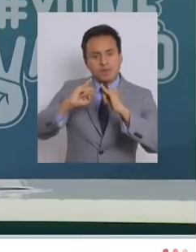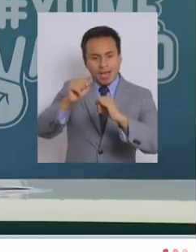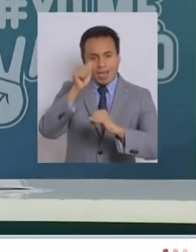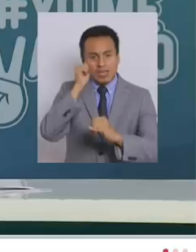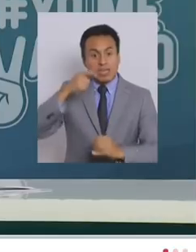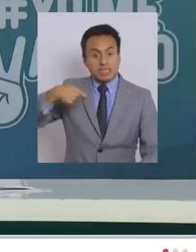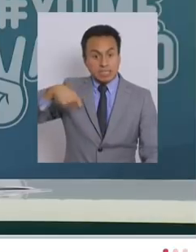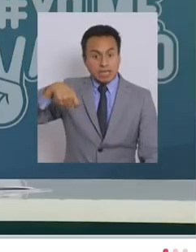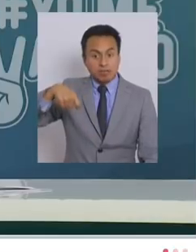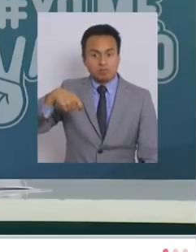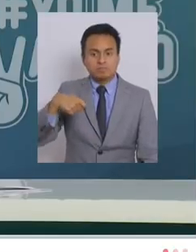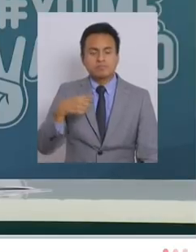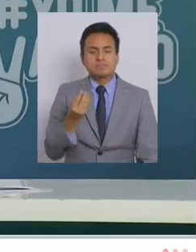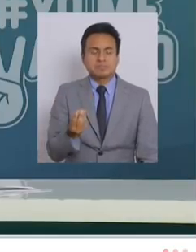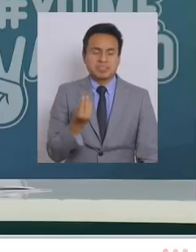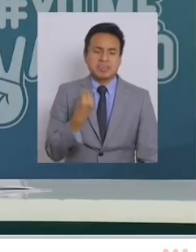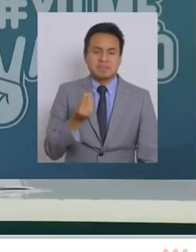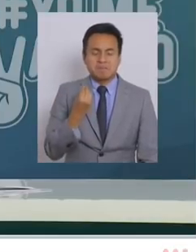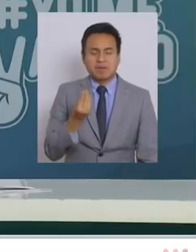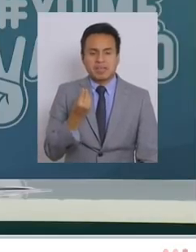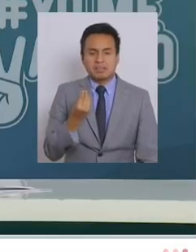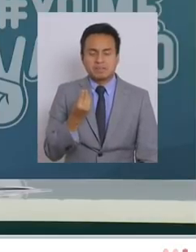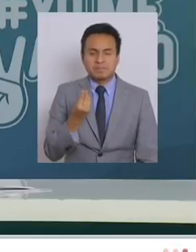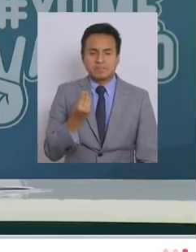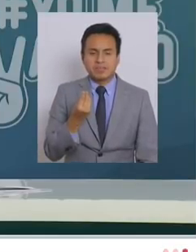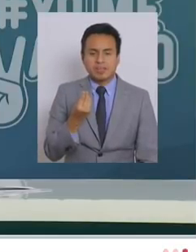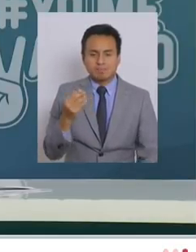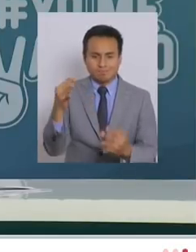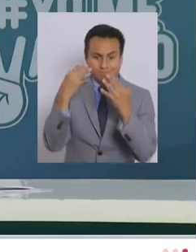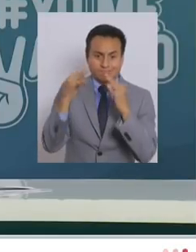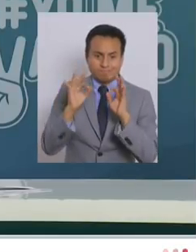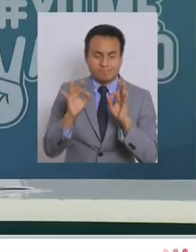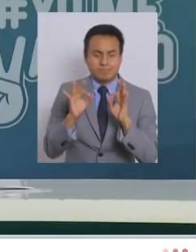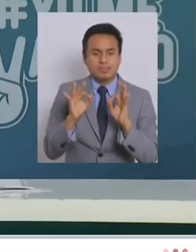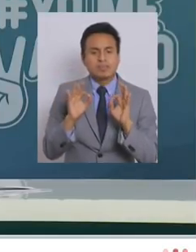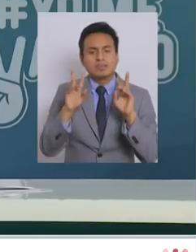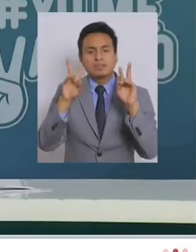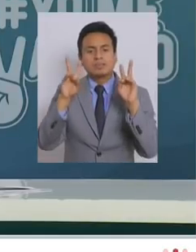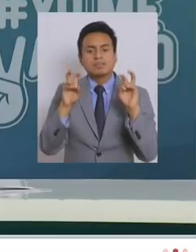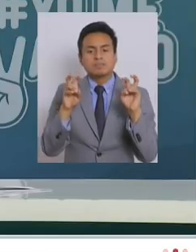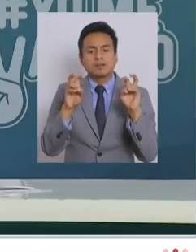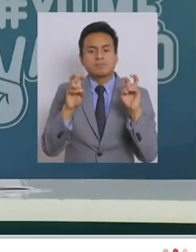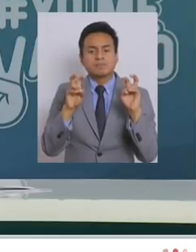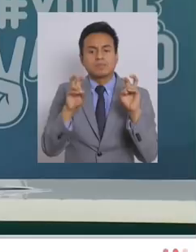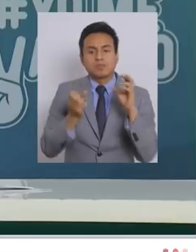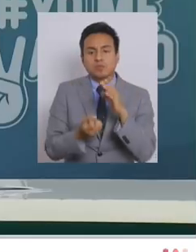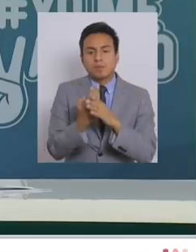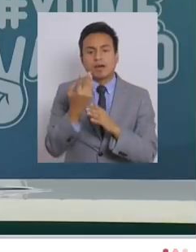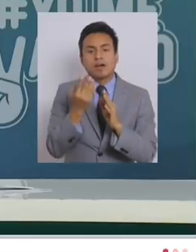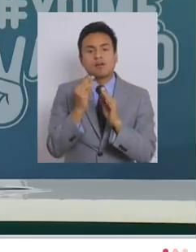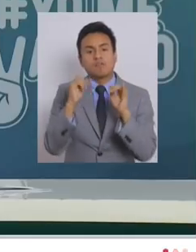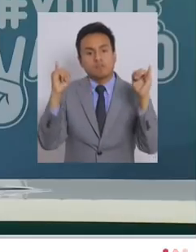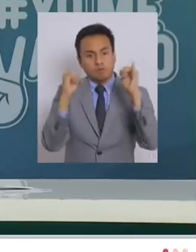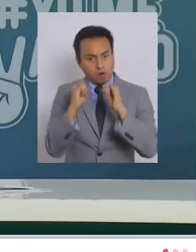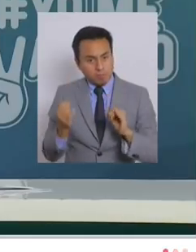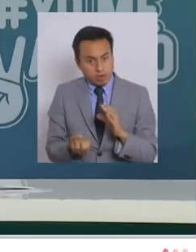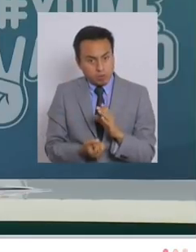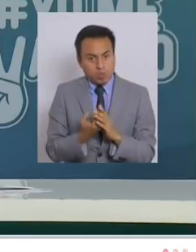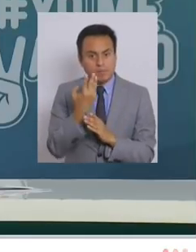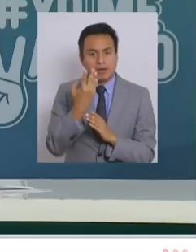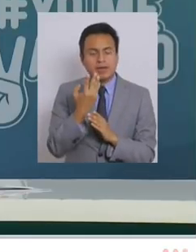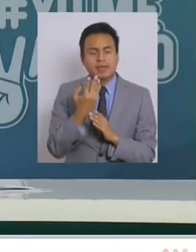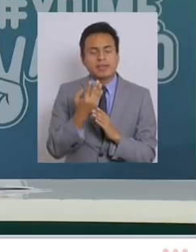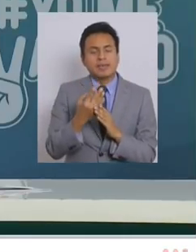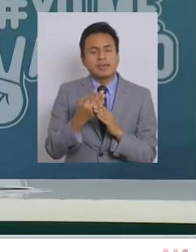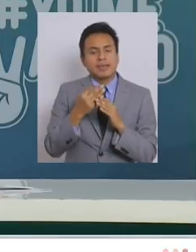ayer en el senado qué bueno qué estuvo atento está nueva forma de tomar